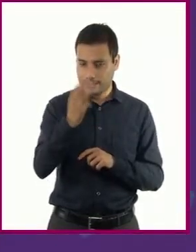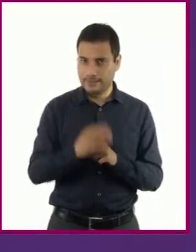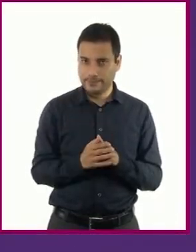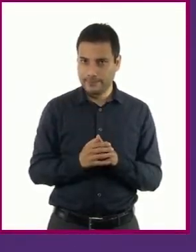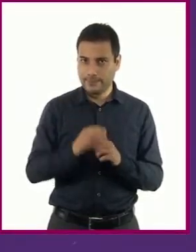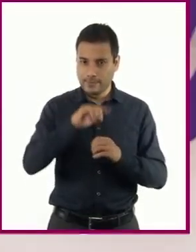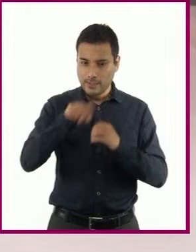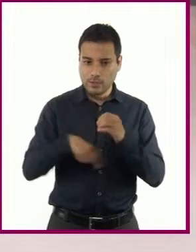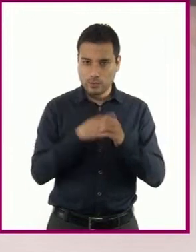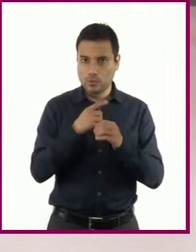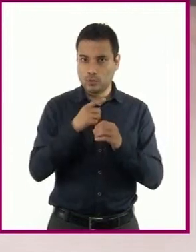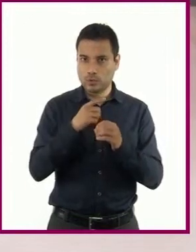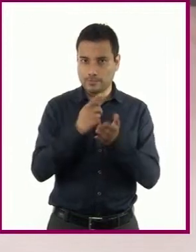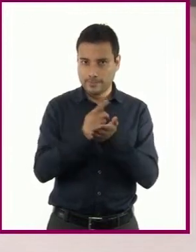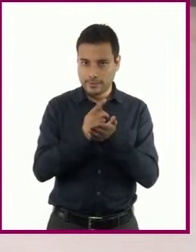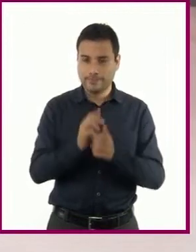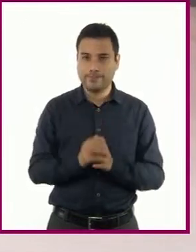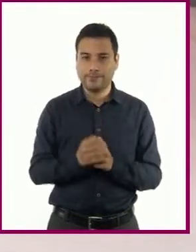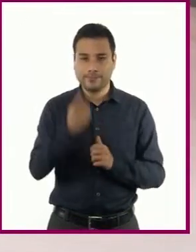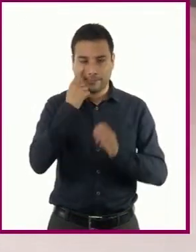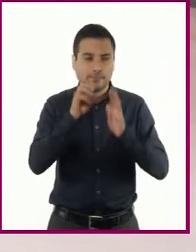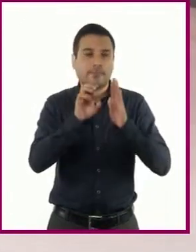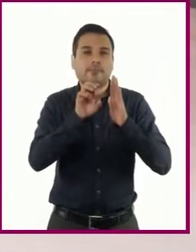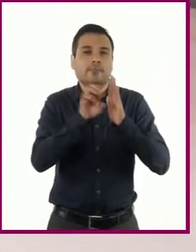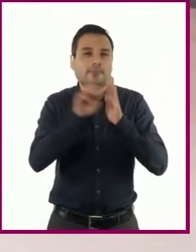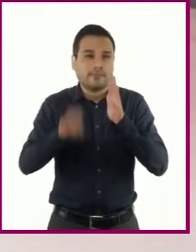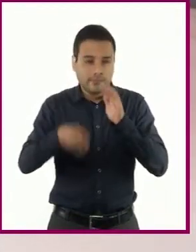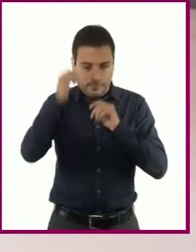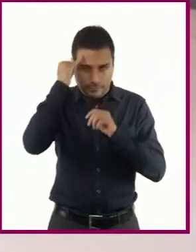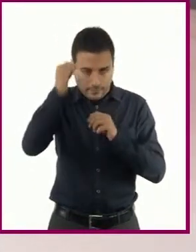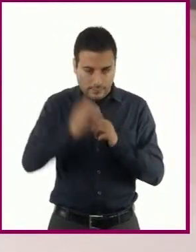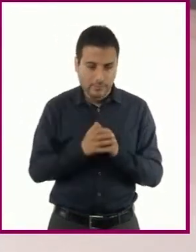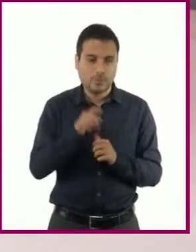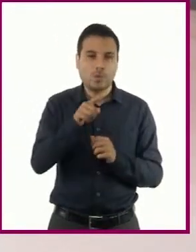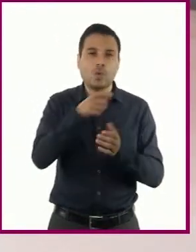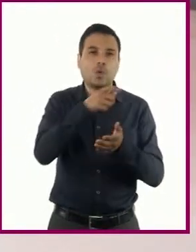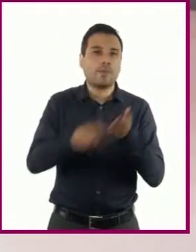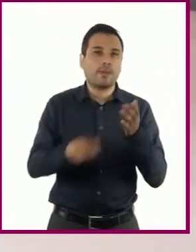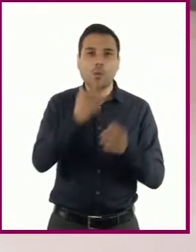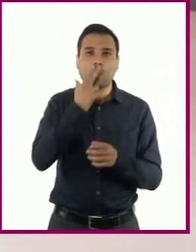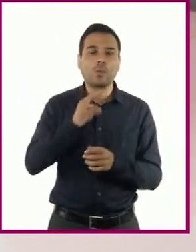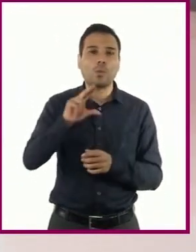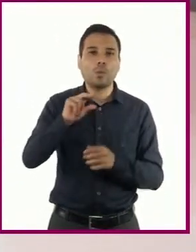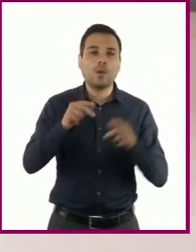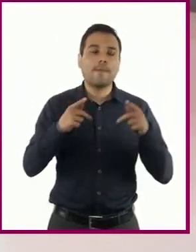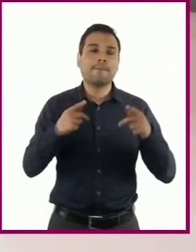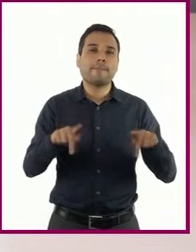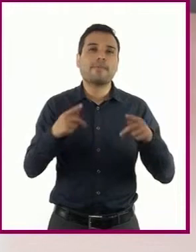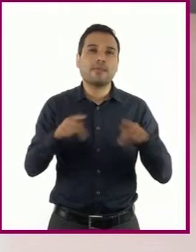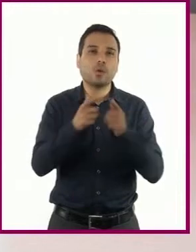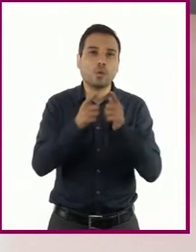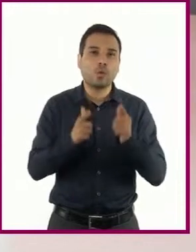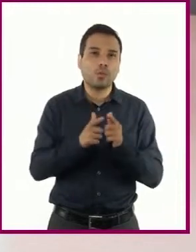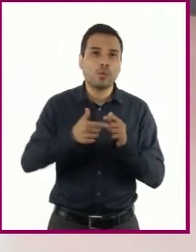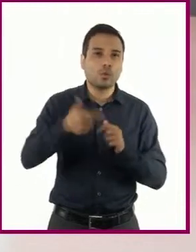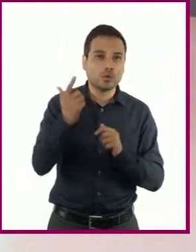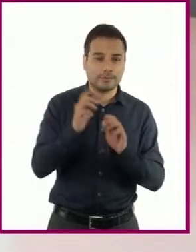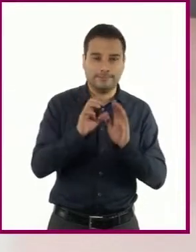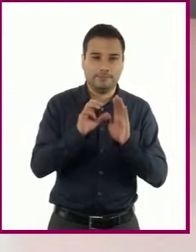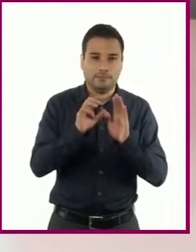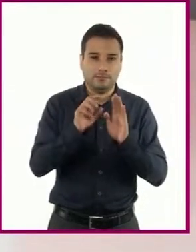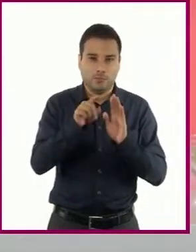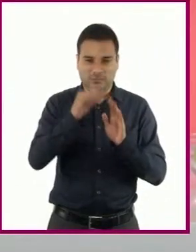plata. Imaginen que en su casa compraron bombones para venderlos por docena. De pronto notan que